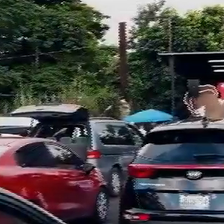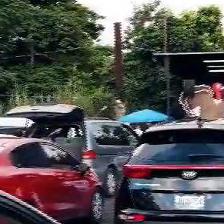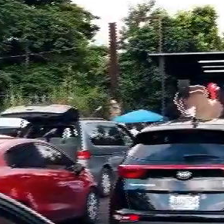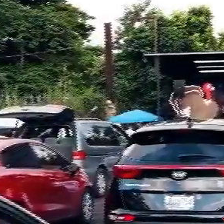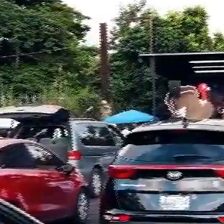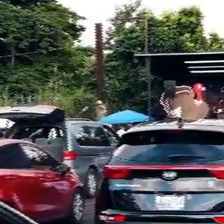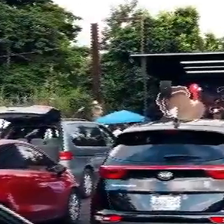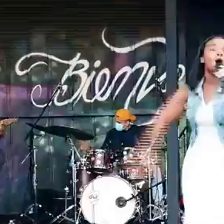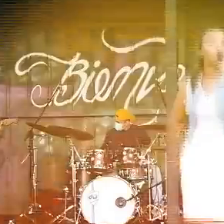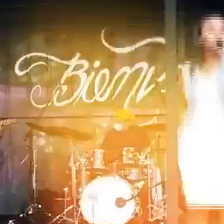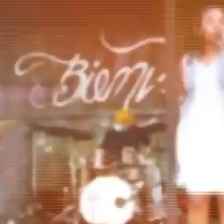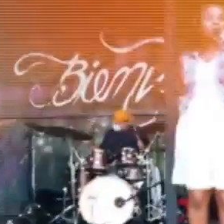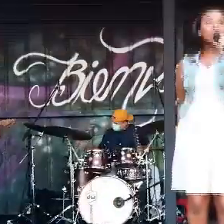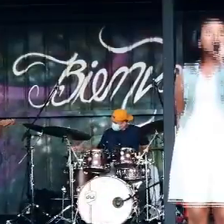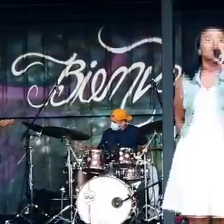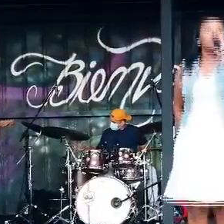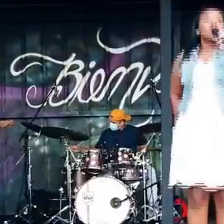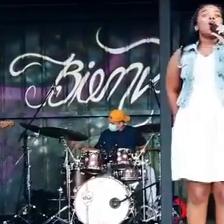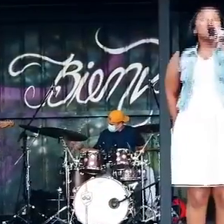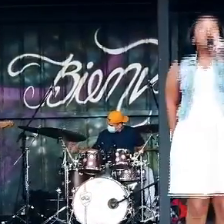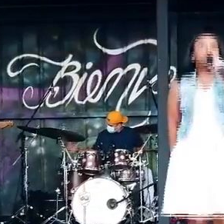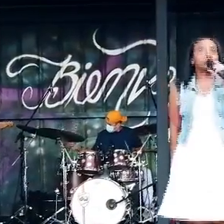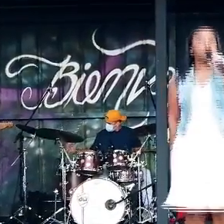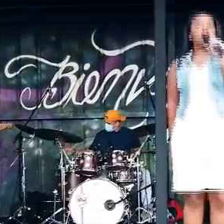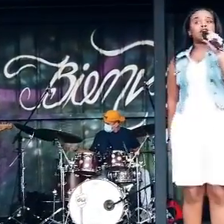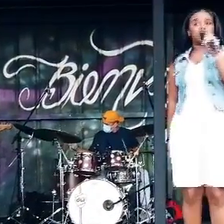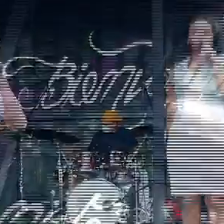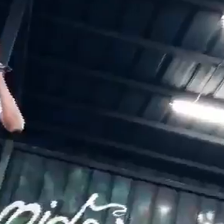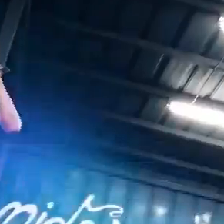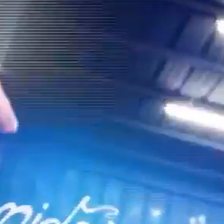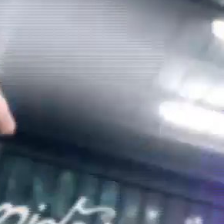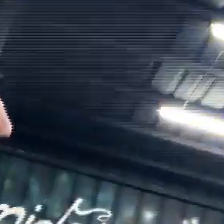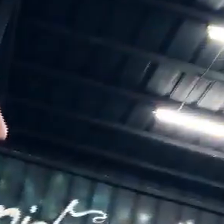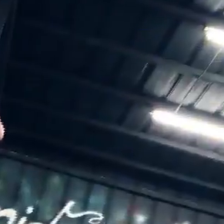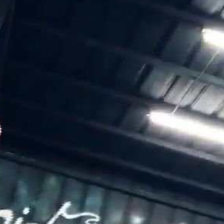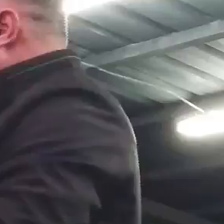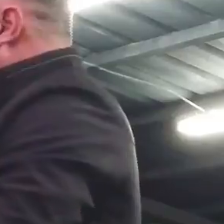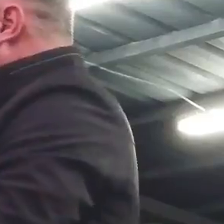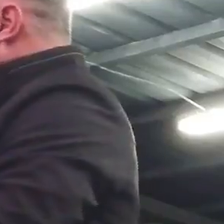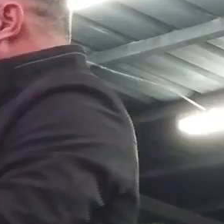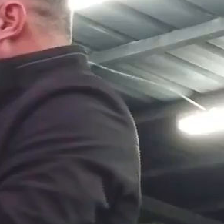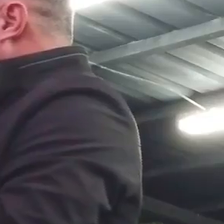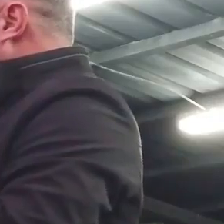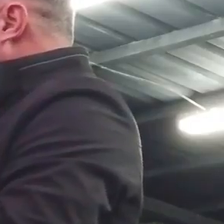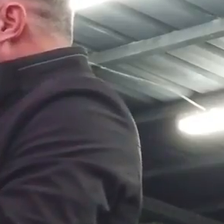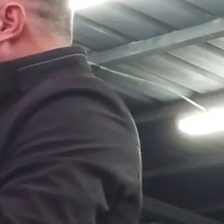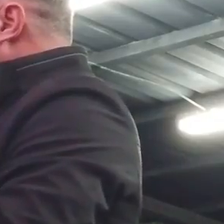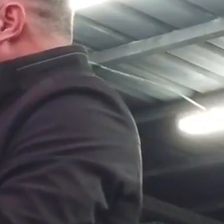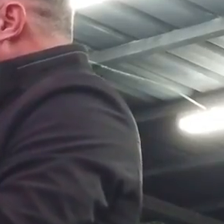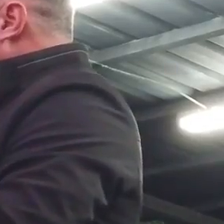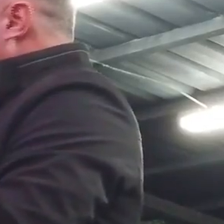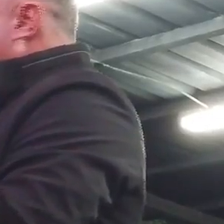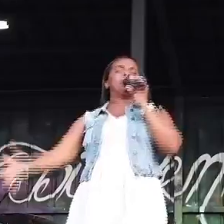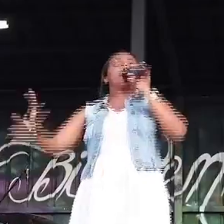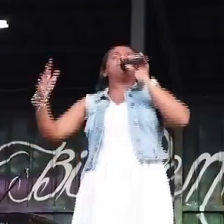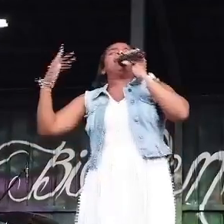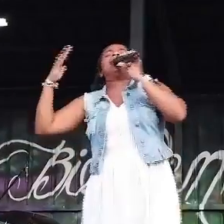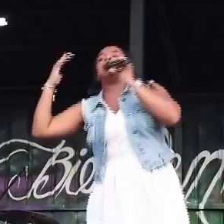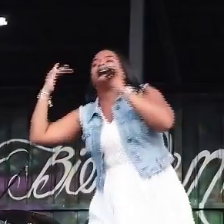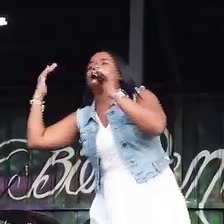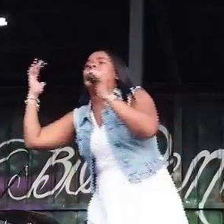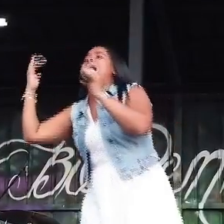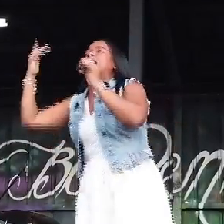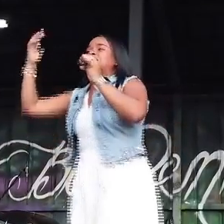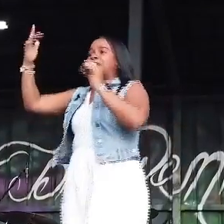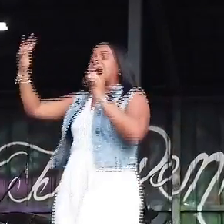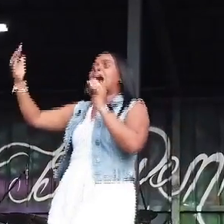continuó evangelizando con el concierto Servicarro Damos Gracia por la Familia, con Samuel Hernández y Zuleika